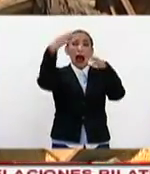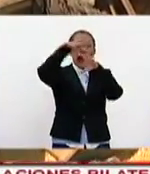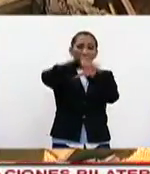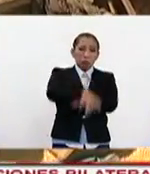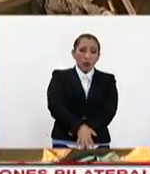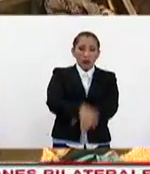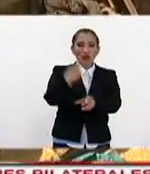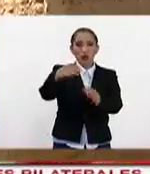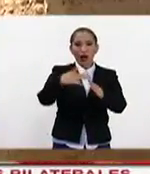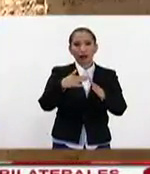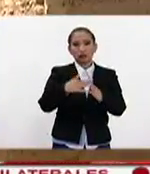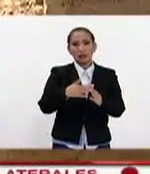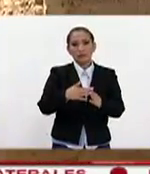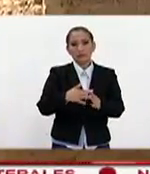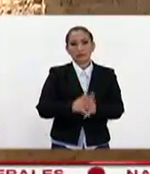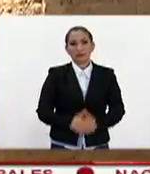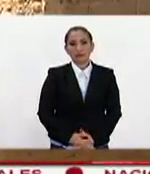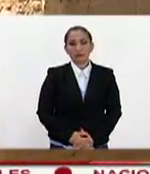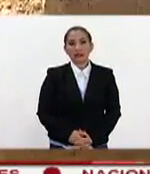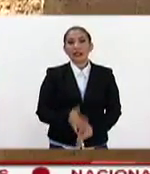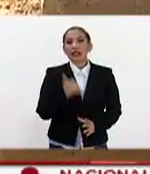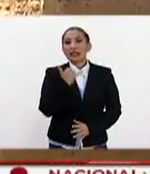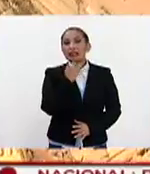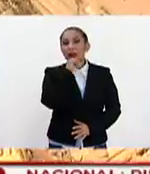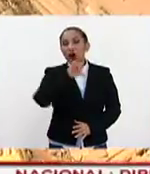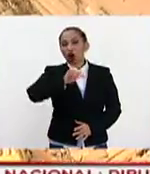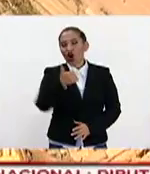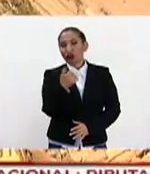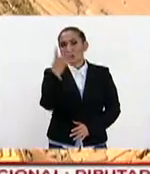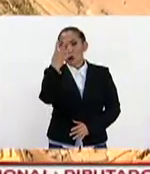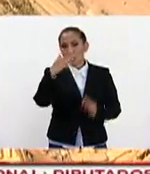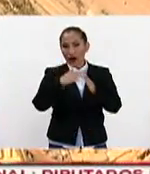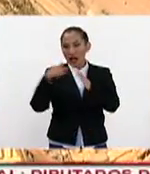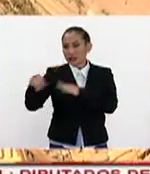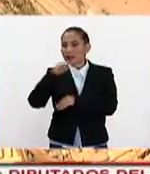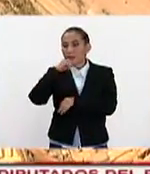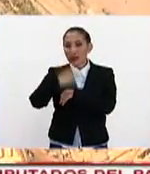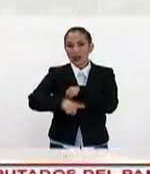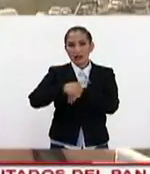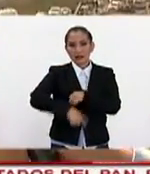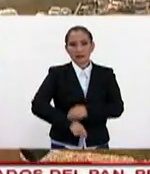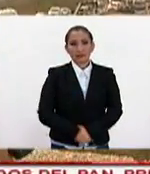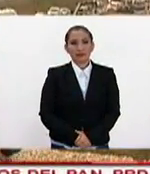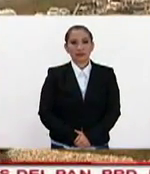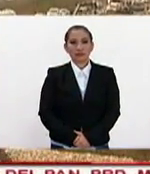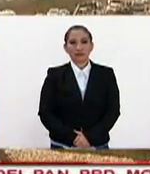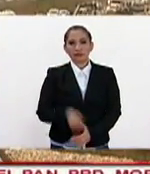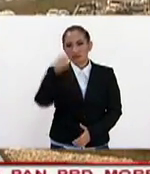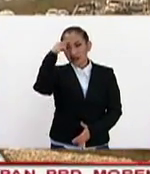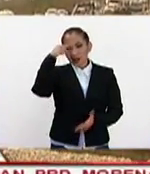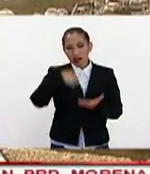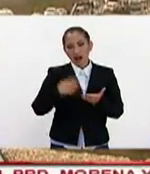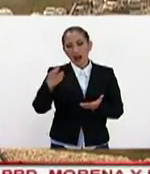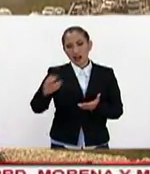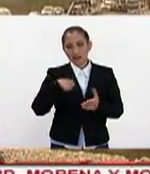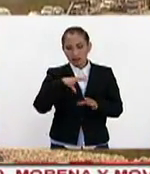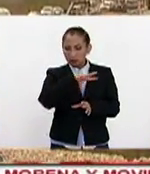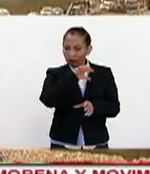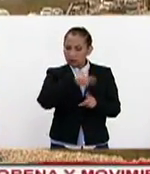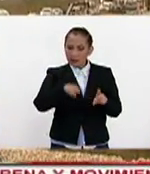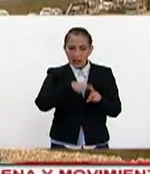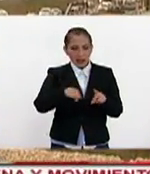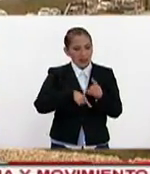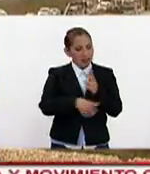los escombros de su vivienda. Además, otras 4 casas resultaron afectadas. Pues yo creo que es un conjunto